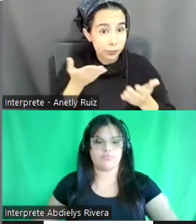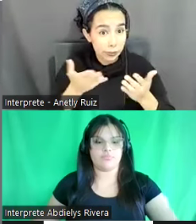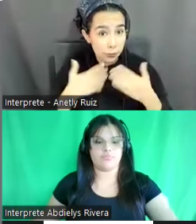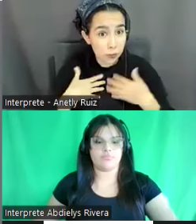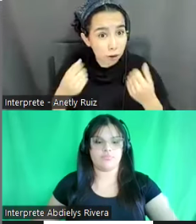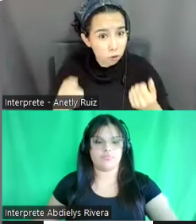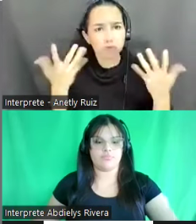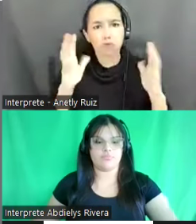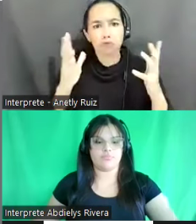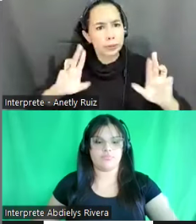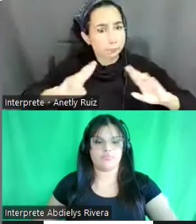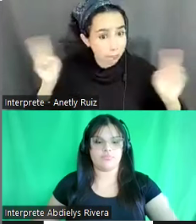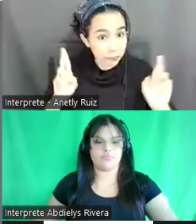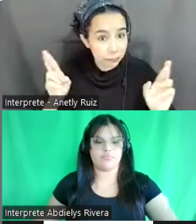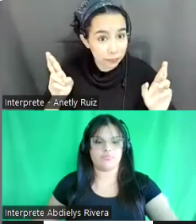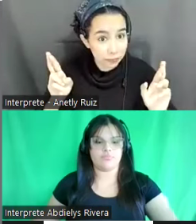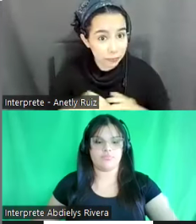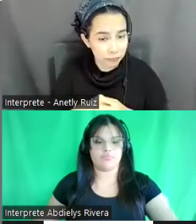¿verdad? Sí o no en el chat.